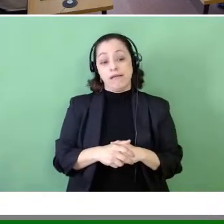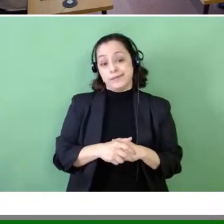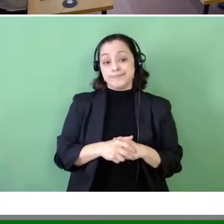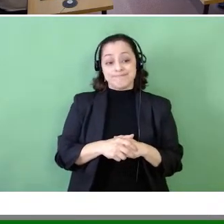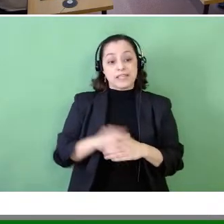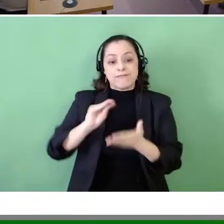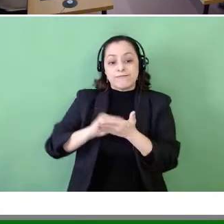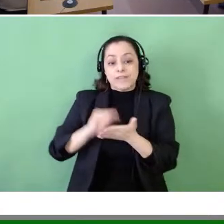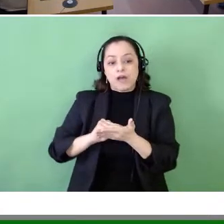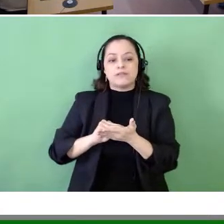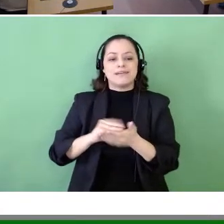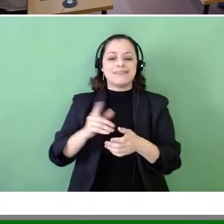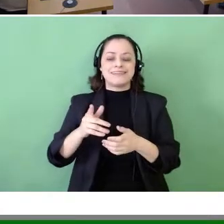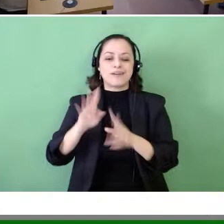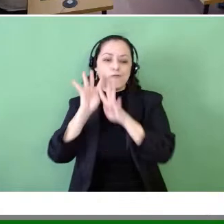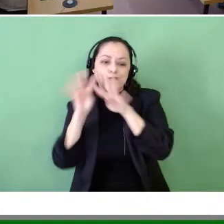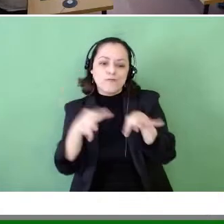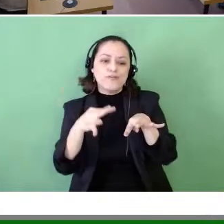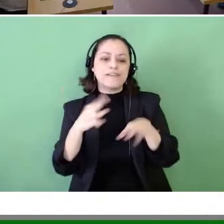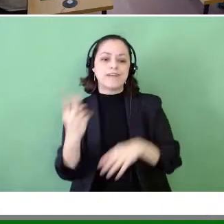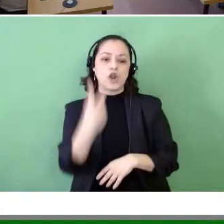profesional, la